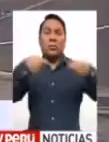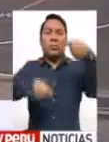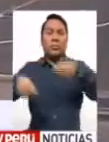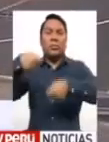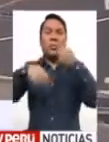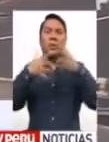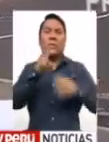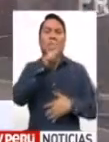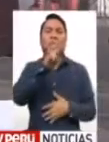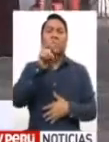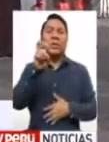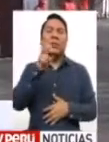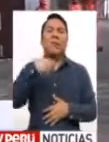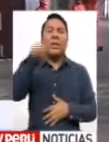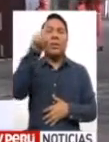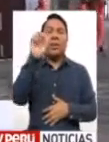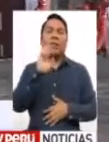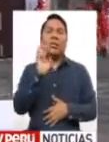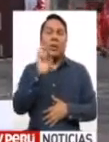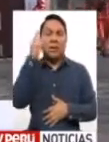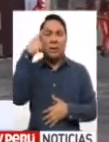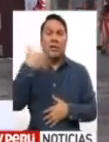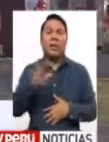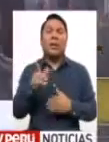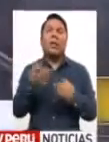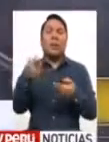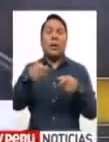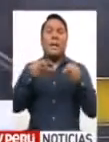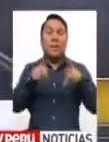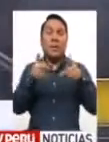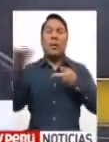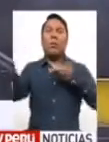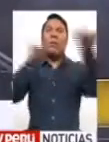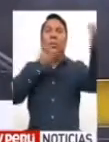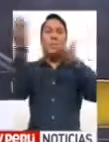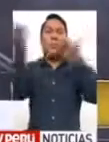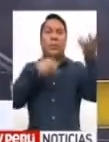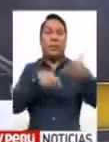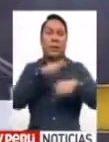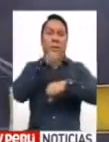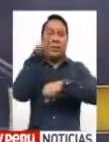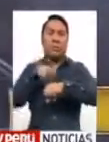200 millones de dólares y que dinamizará las exportaciones en la región